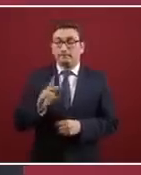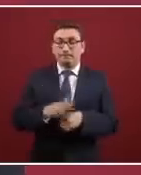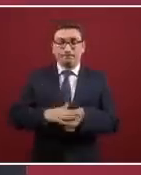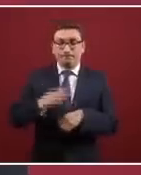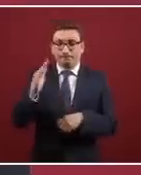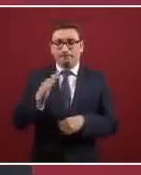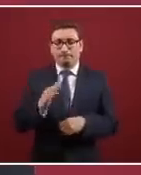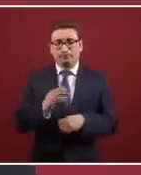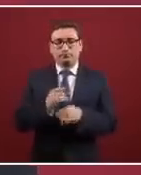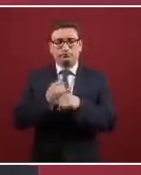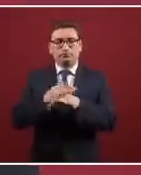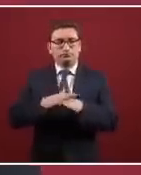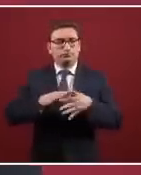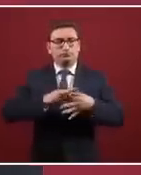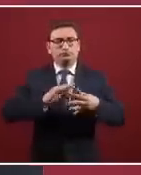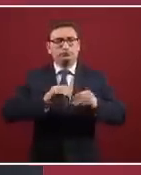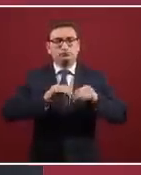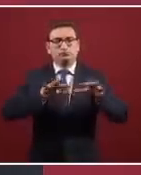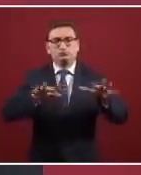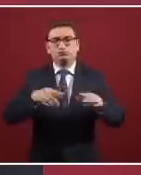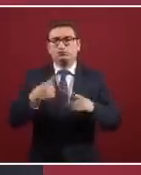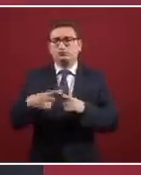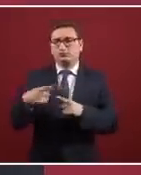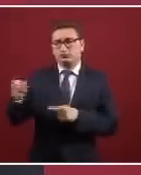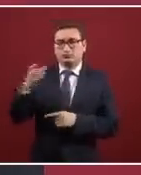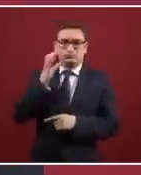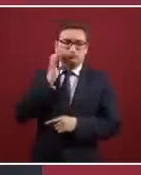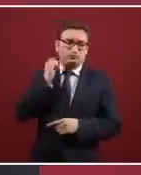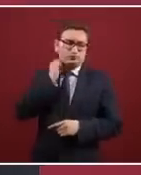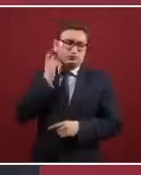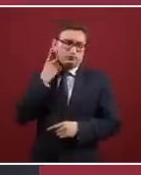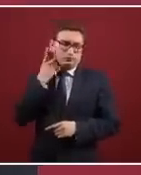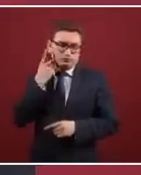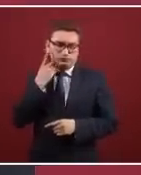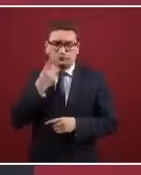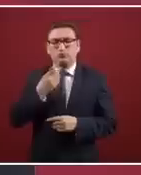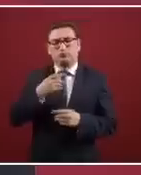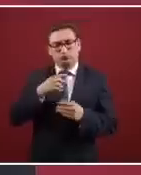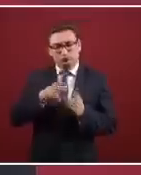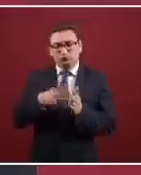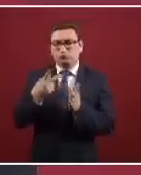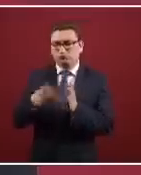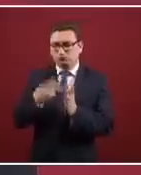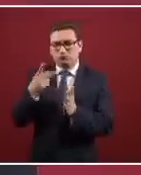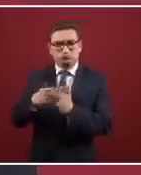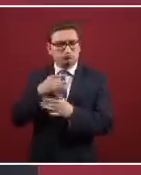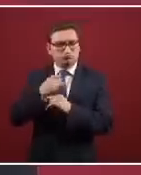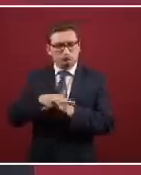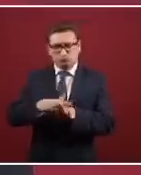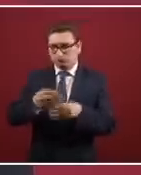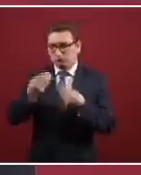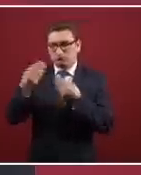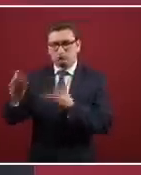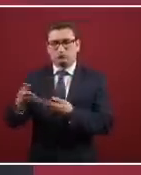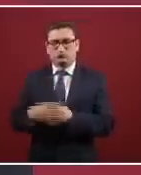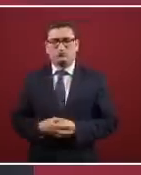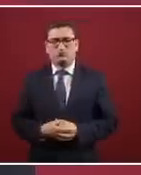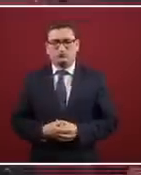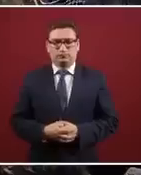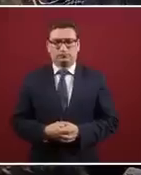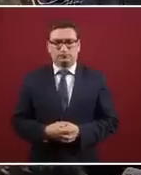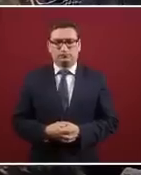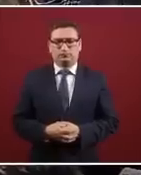hay que informar al Congreso periódicamente, al Poder